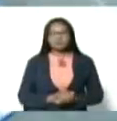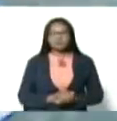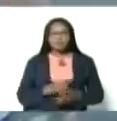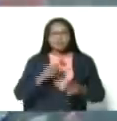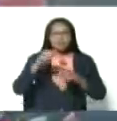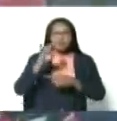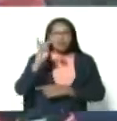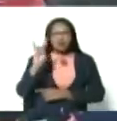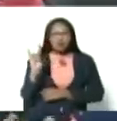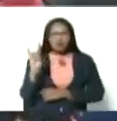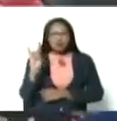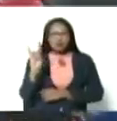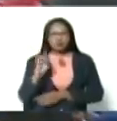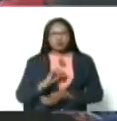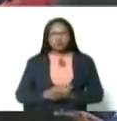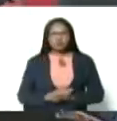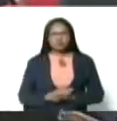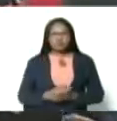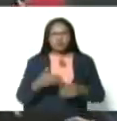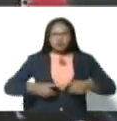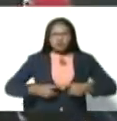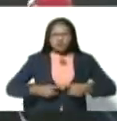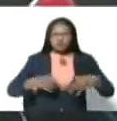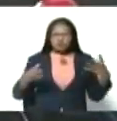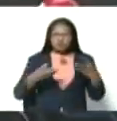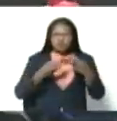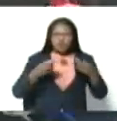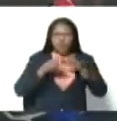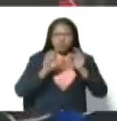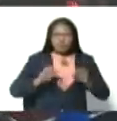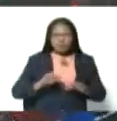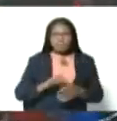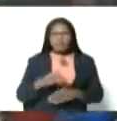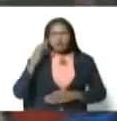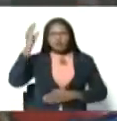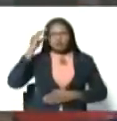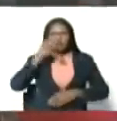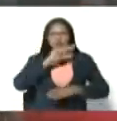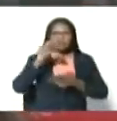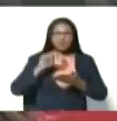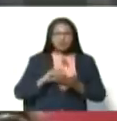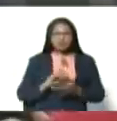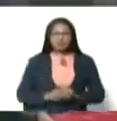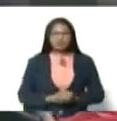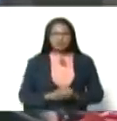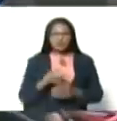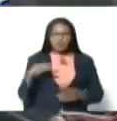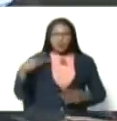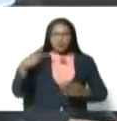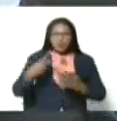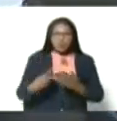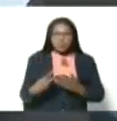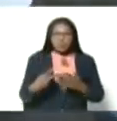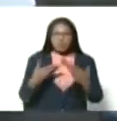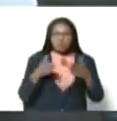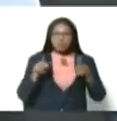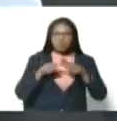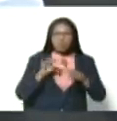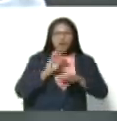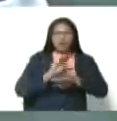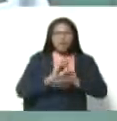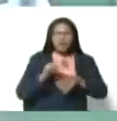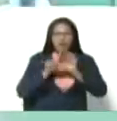Mañana lunes, esfuerzo colectivo, conciencia nacional, voluntad para